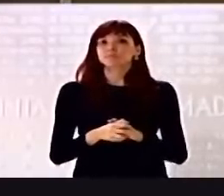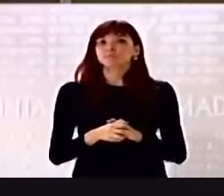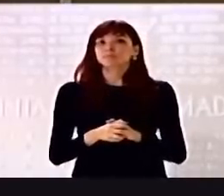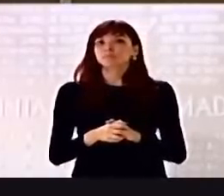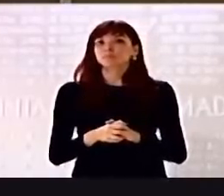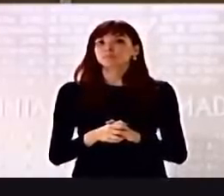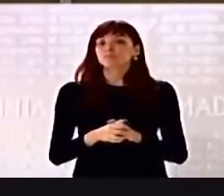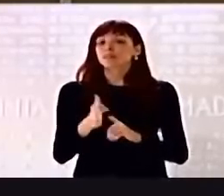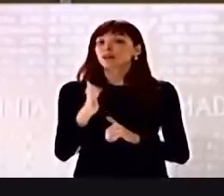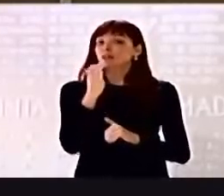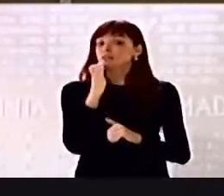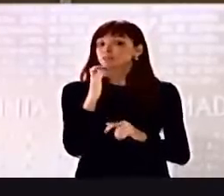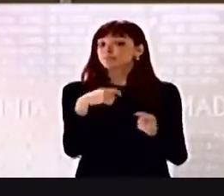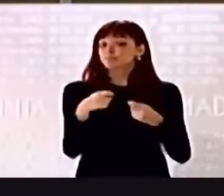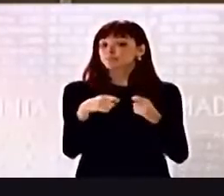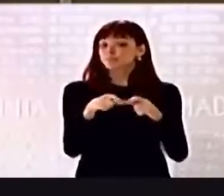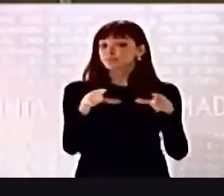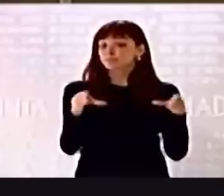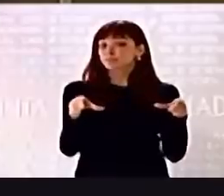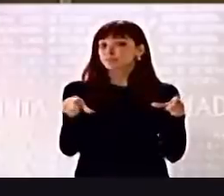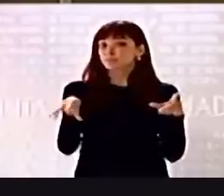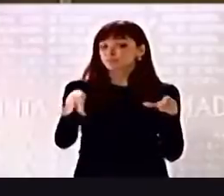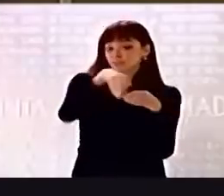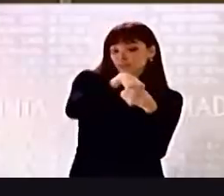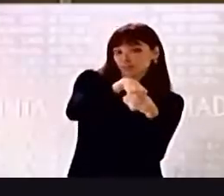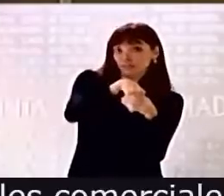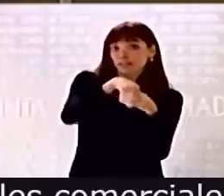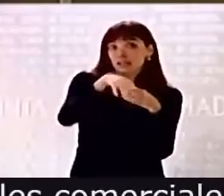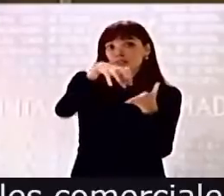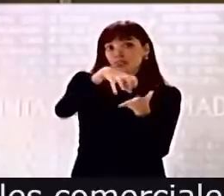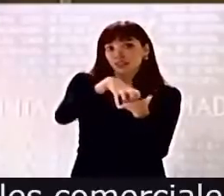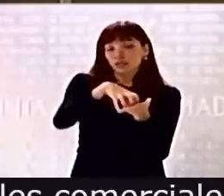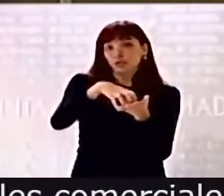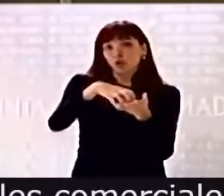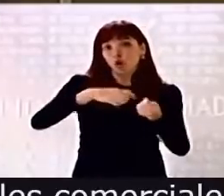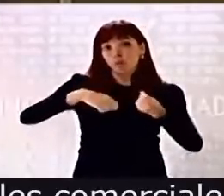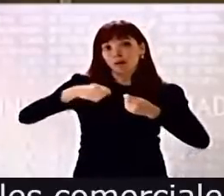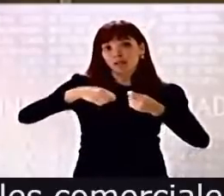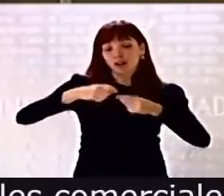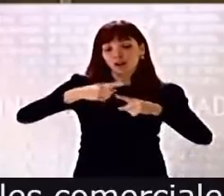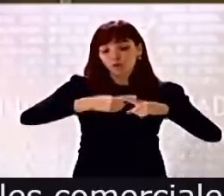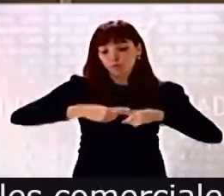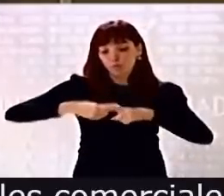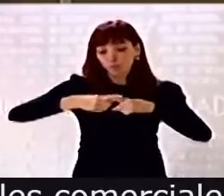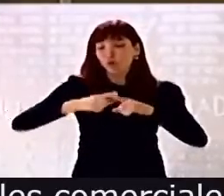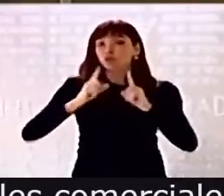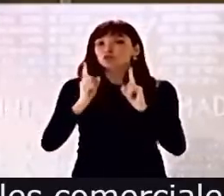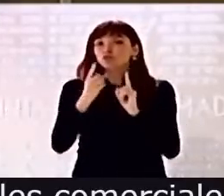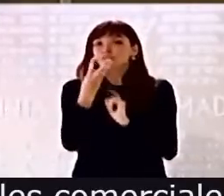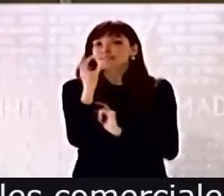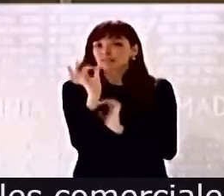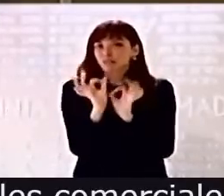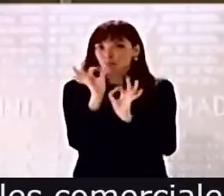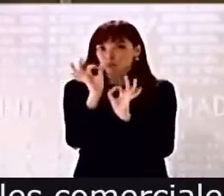Si los locales comerciales están dentro de un centro o parque comercial, en las zonas comunes serán de un 30%.